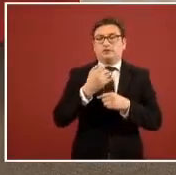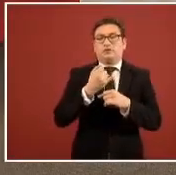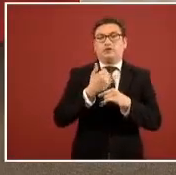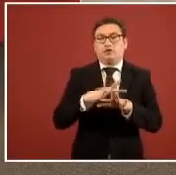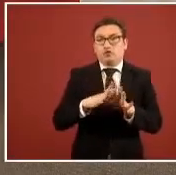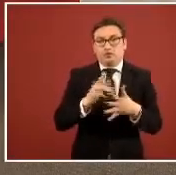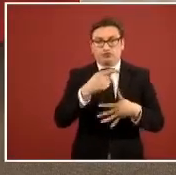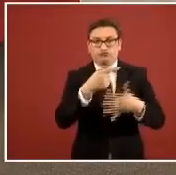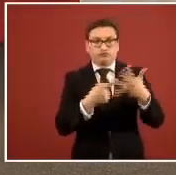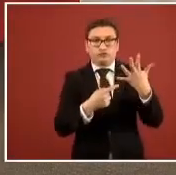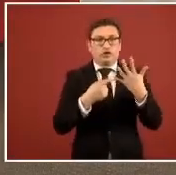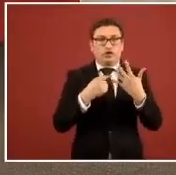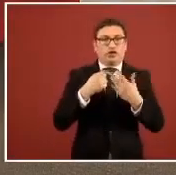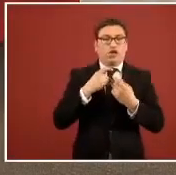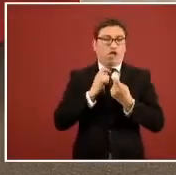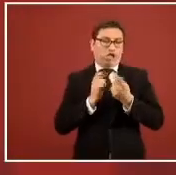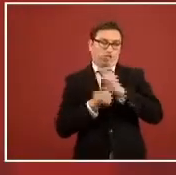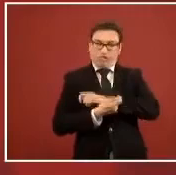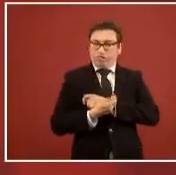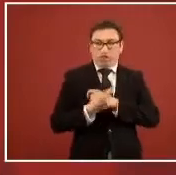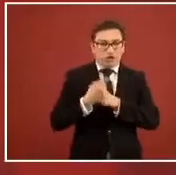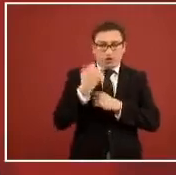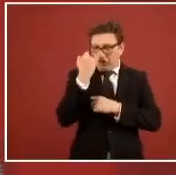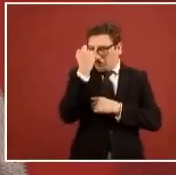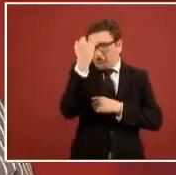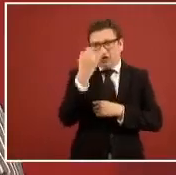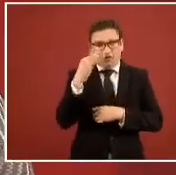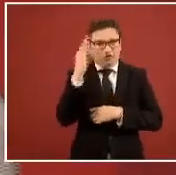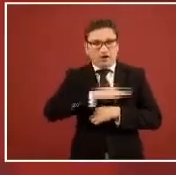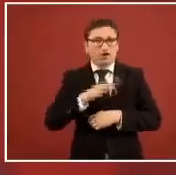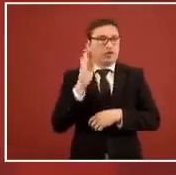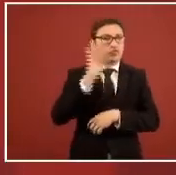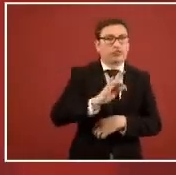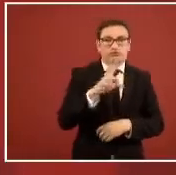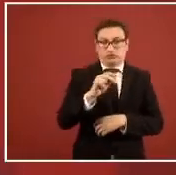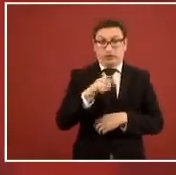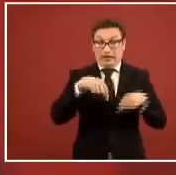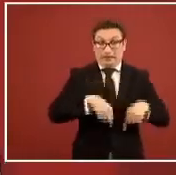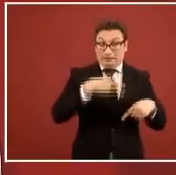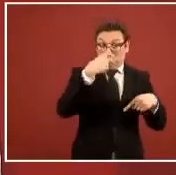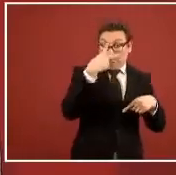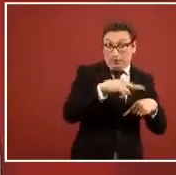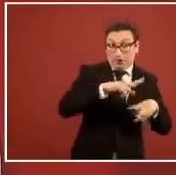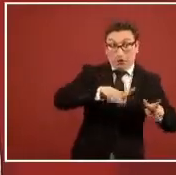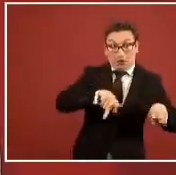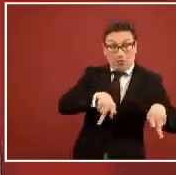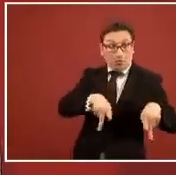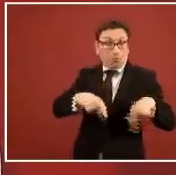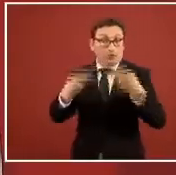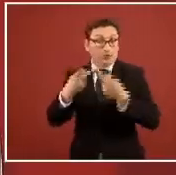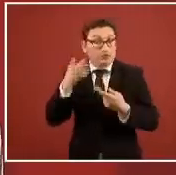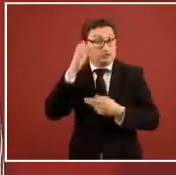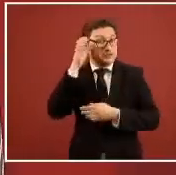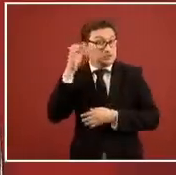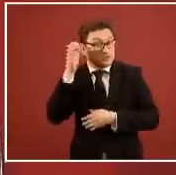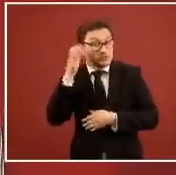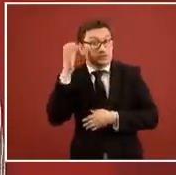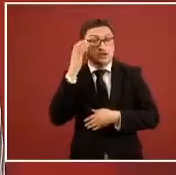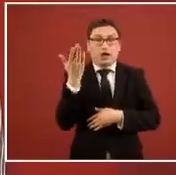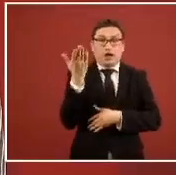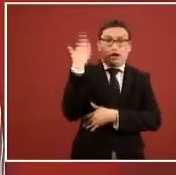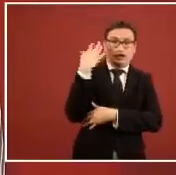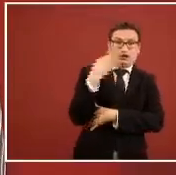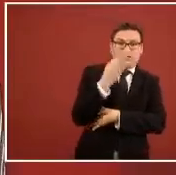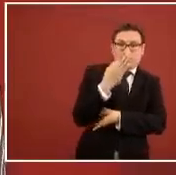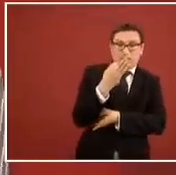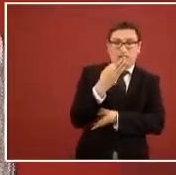información distorsionada, por ahí está circulando la idea de que México le vendió sus mascarillas a China en febrero